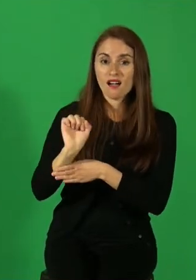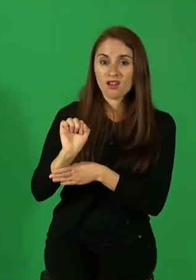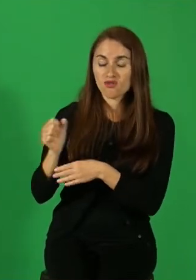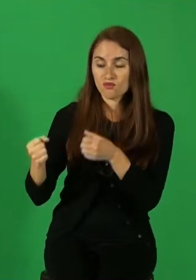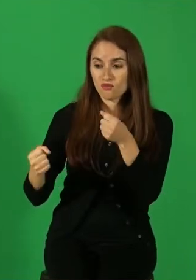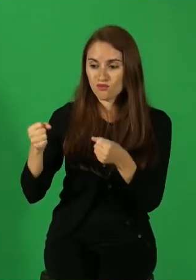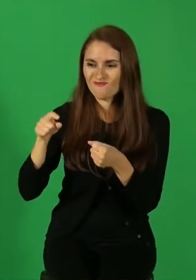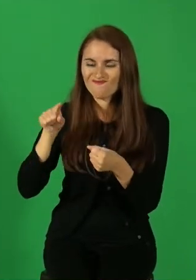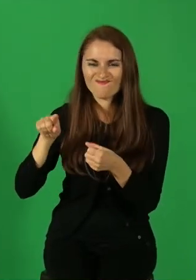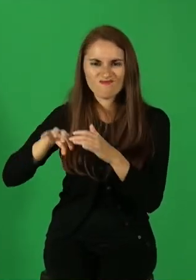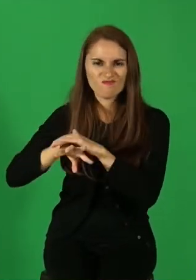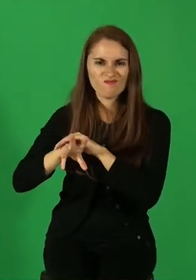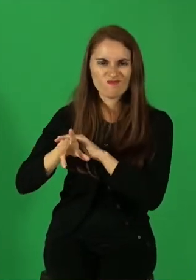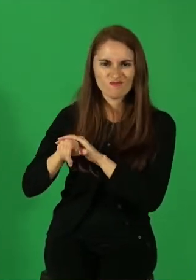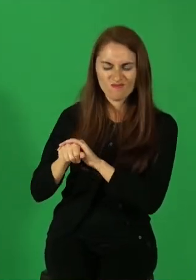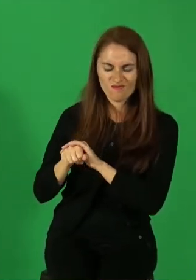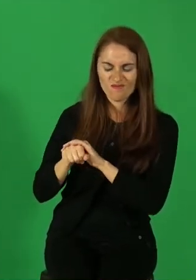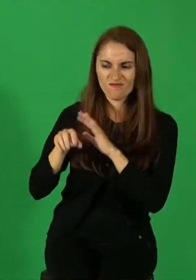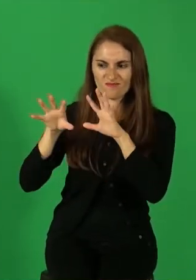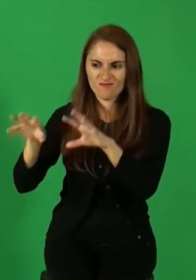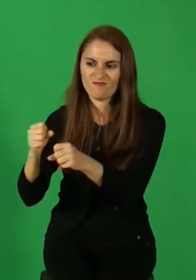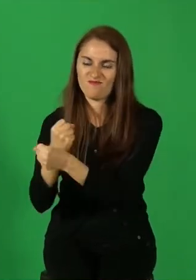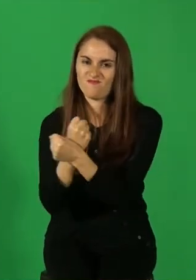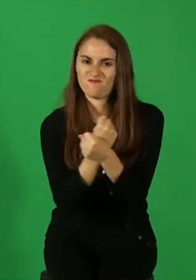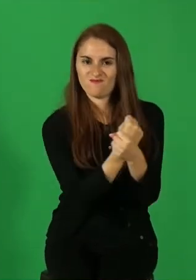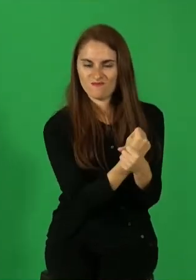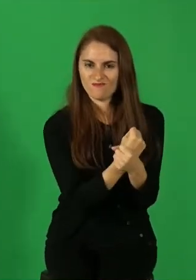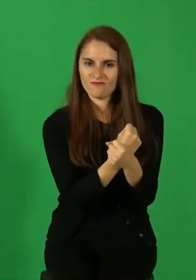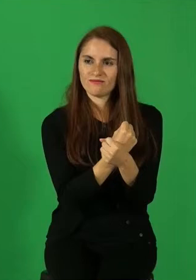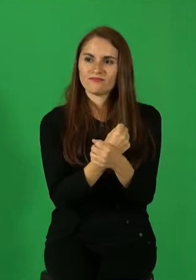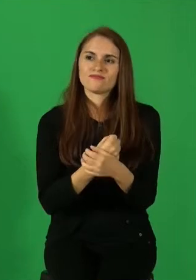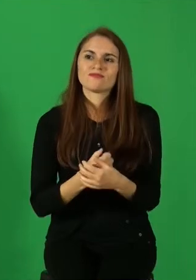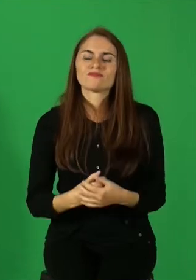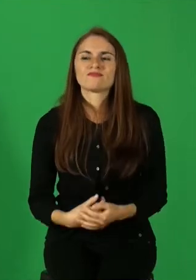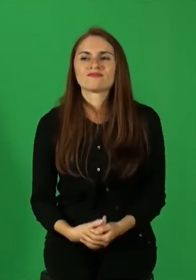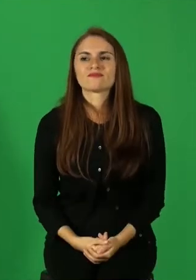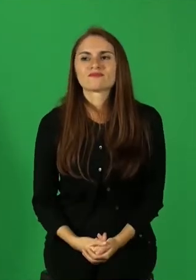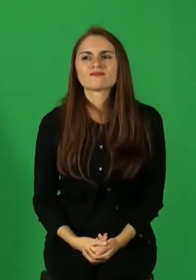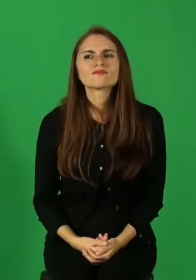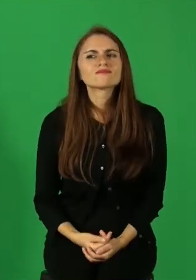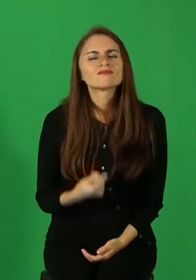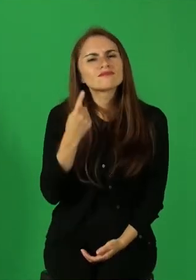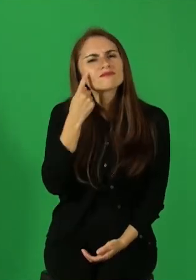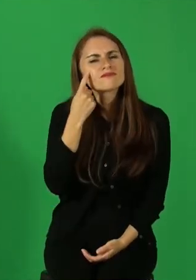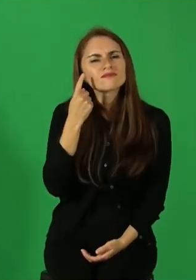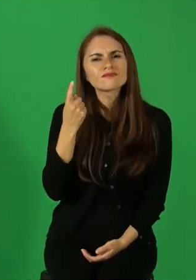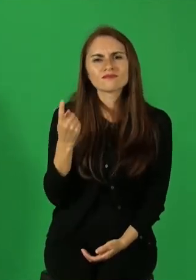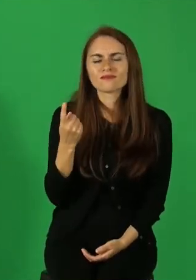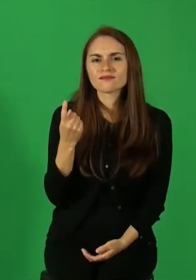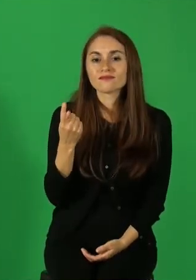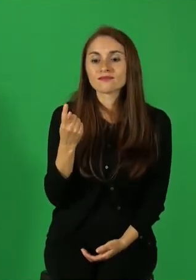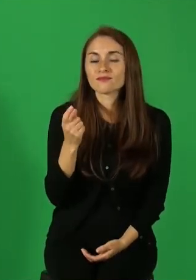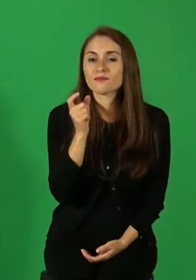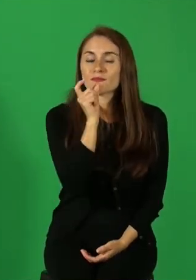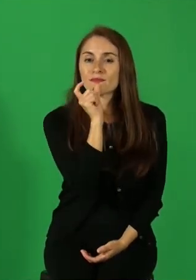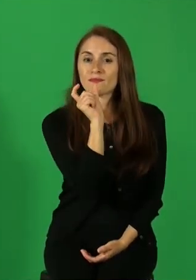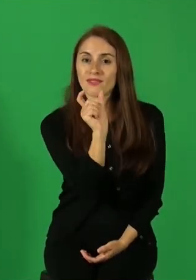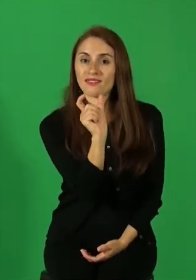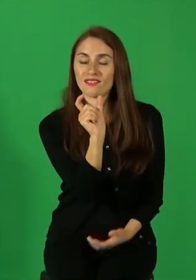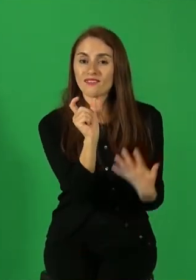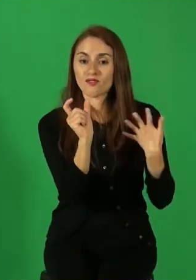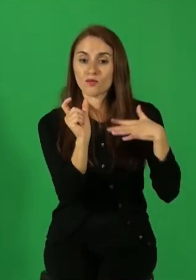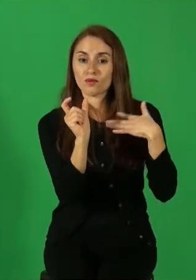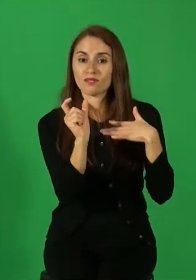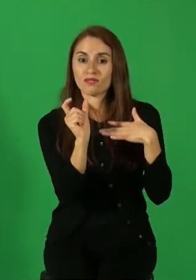un vehículo encargado por robo durante un operativo de rutina. Aquí vemos que la palabra destacada